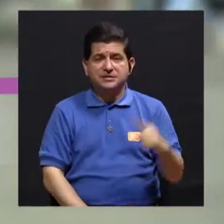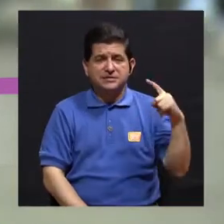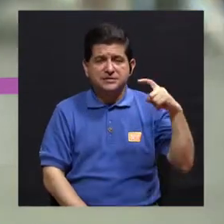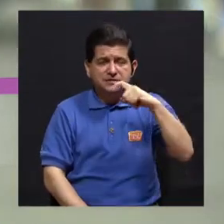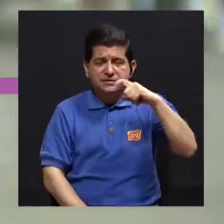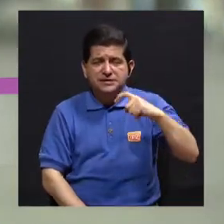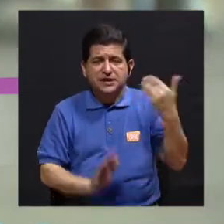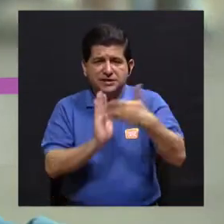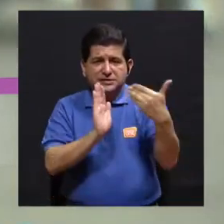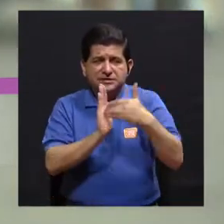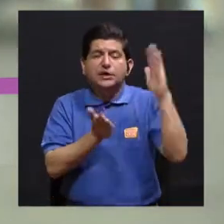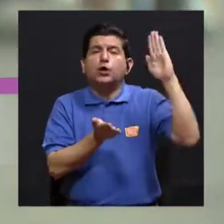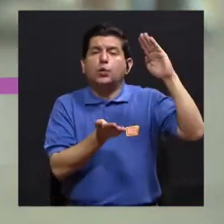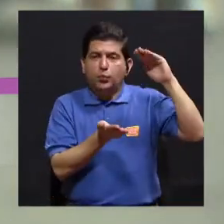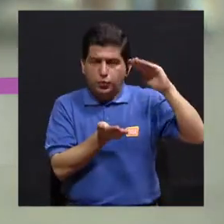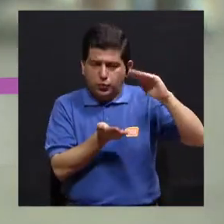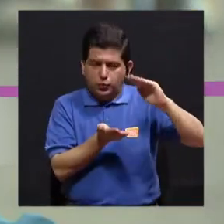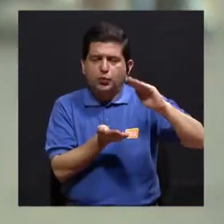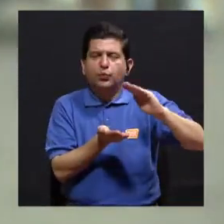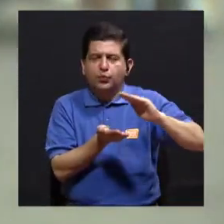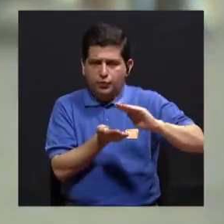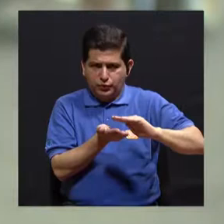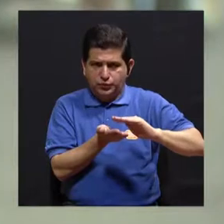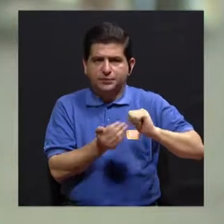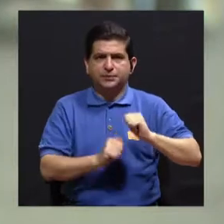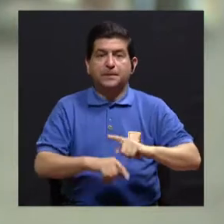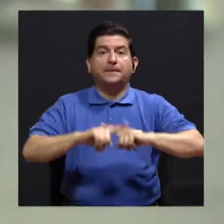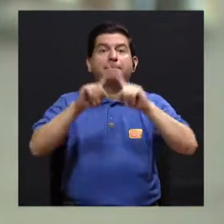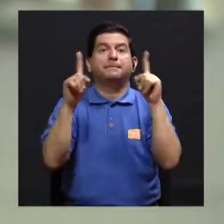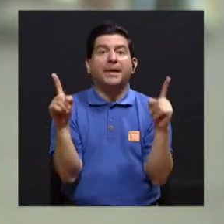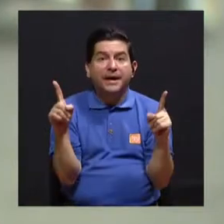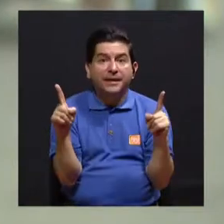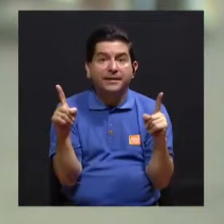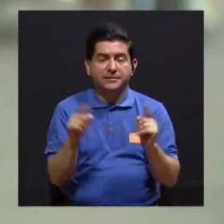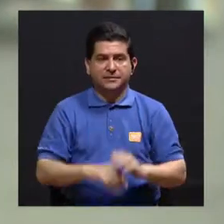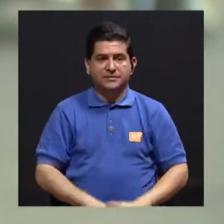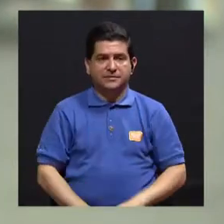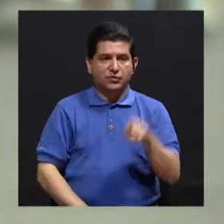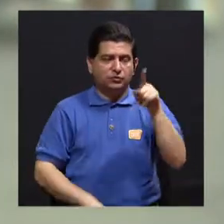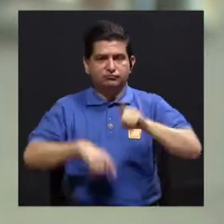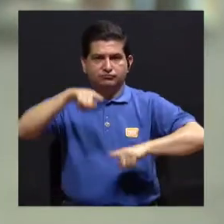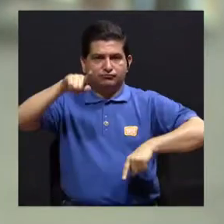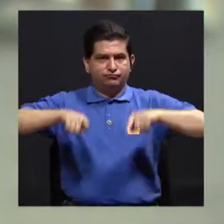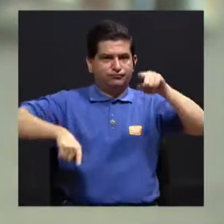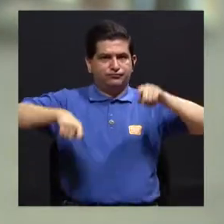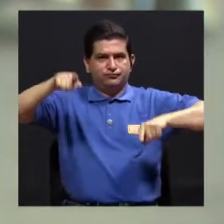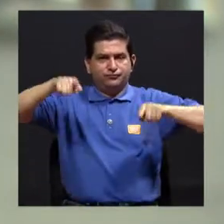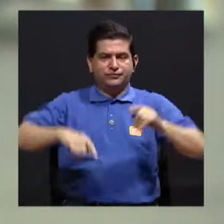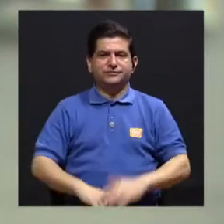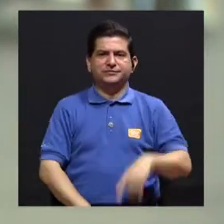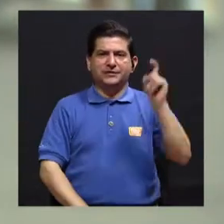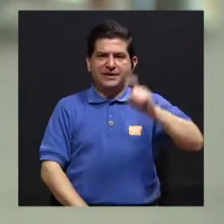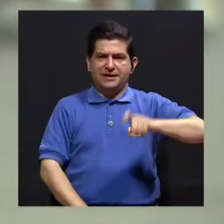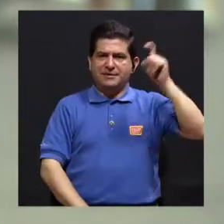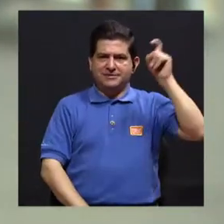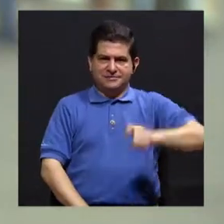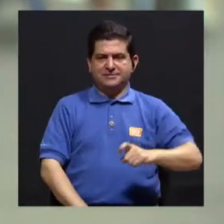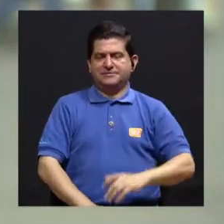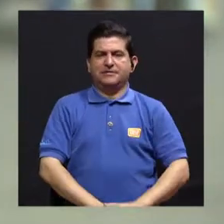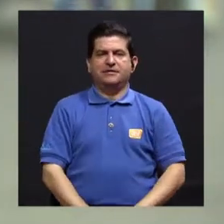ido en descenso, como les vengo contando hasta el momento. Sin embargo, muchas de estas estadísticas deben ser